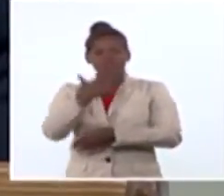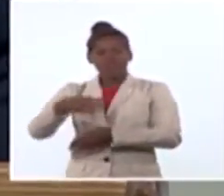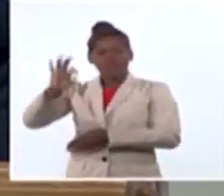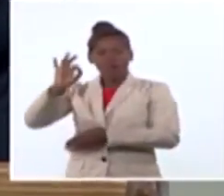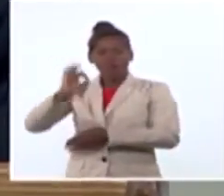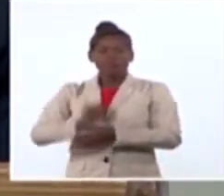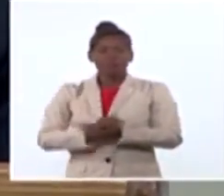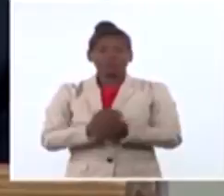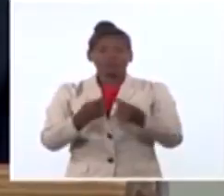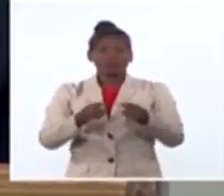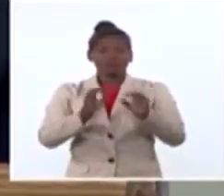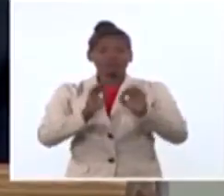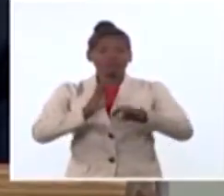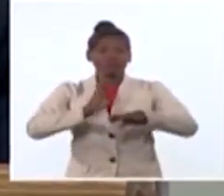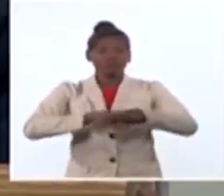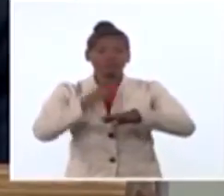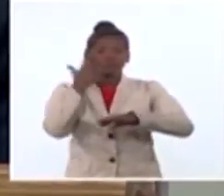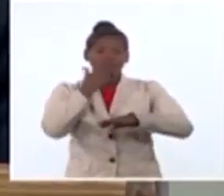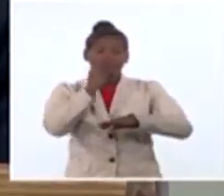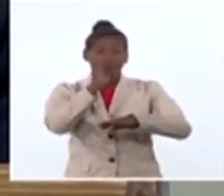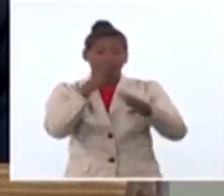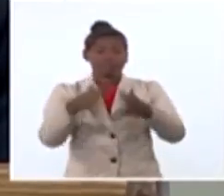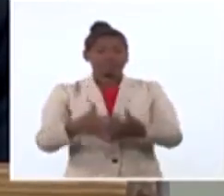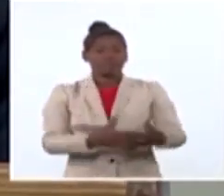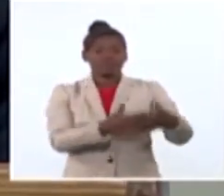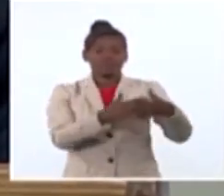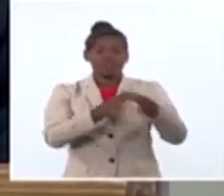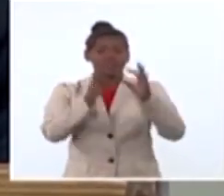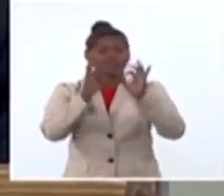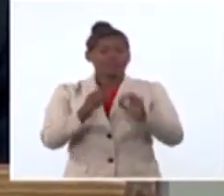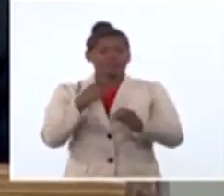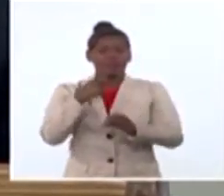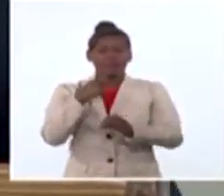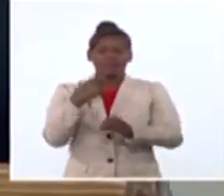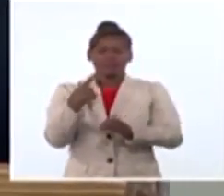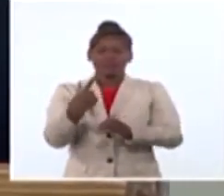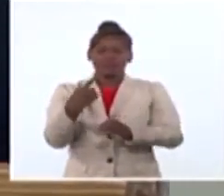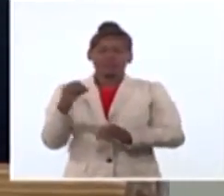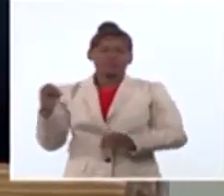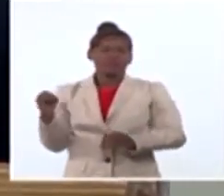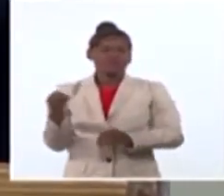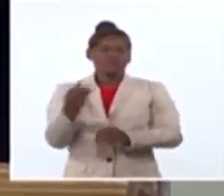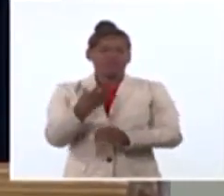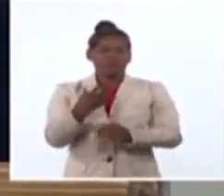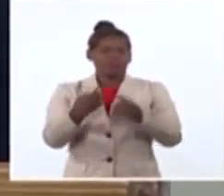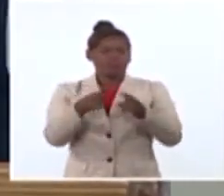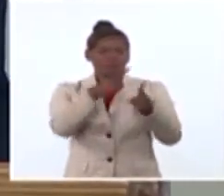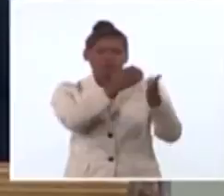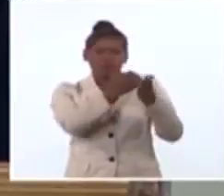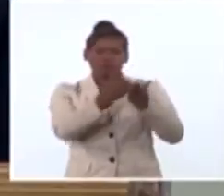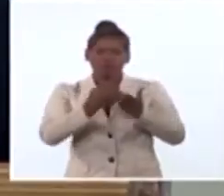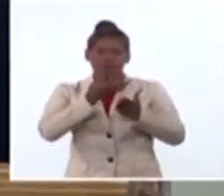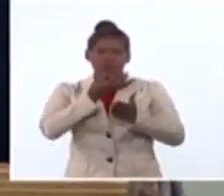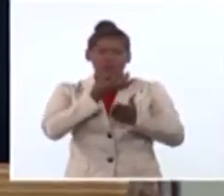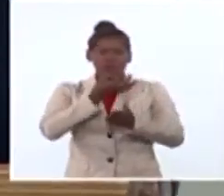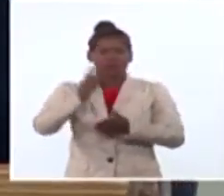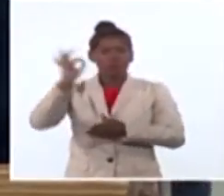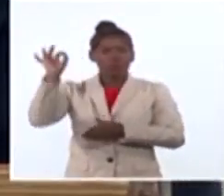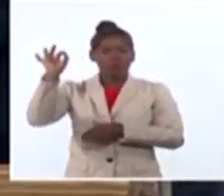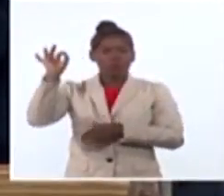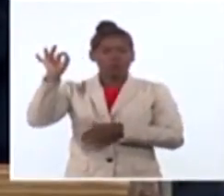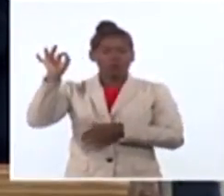desvergonzadamente. No ha habido ningún ofrecimiento de ayuda del gobierno de los Estados Unidos a